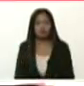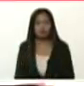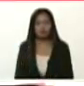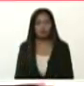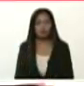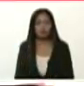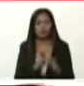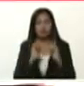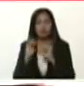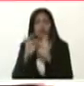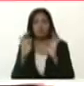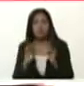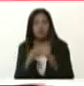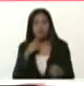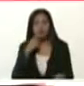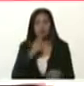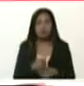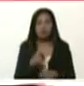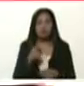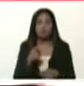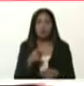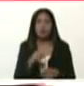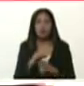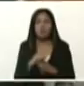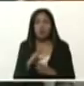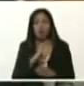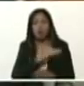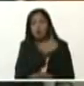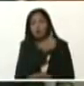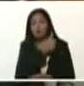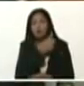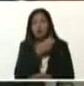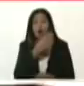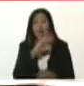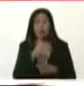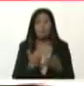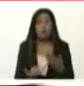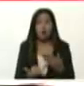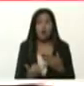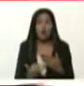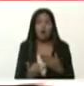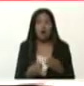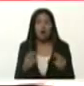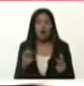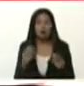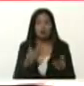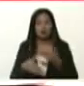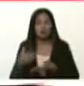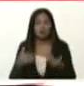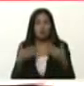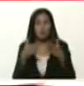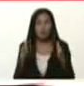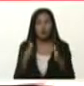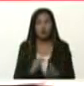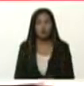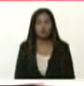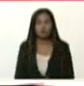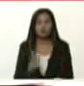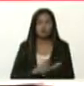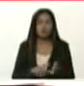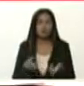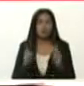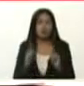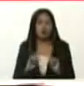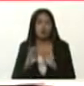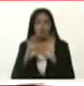Así como otro documento exigido por las autoridades para el Plan de Acción Prioritaria de Servicios Públicos, aprobado para